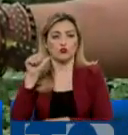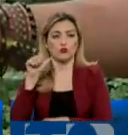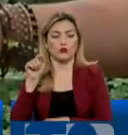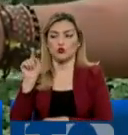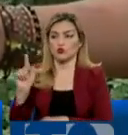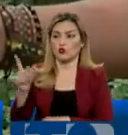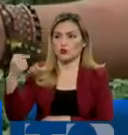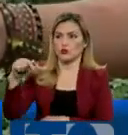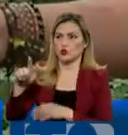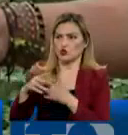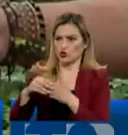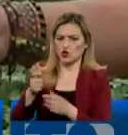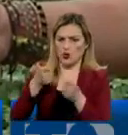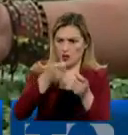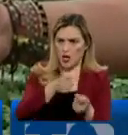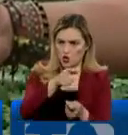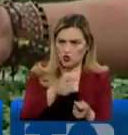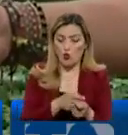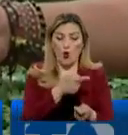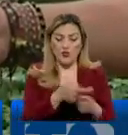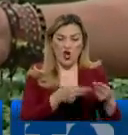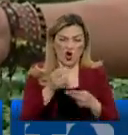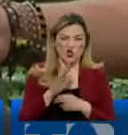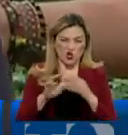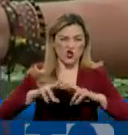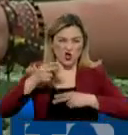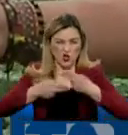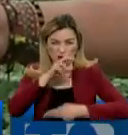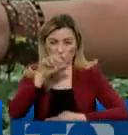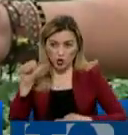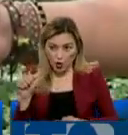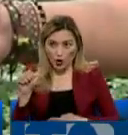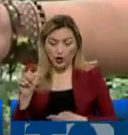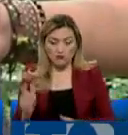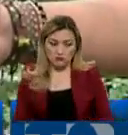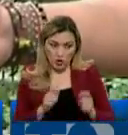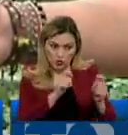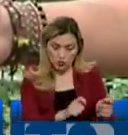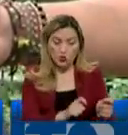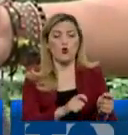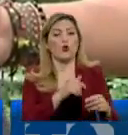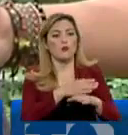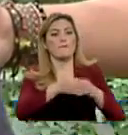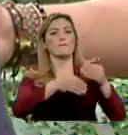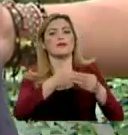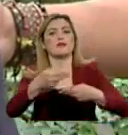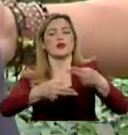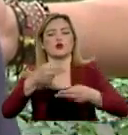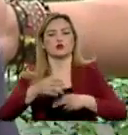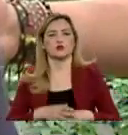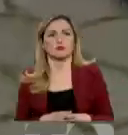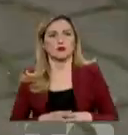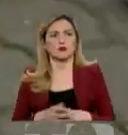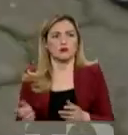lavara. Entonces yo les dije que yo no quería eso, porque a mí no me gusta. Dijeron ellos que no, que yo tengo que cogerlo a la buena o a la mala, si no atentaban con mi familia y